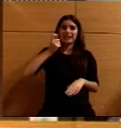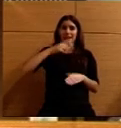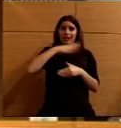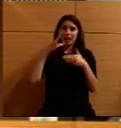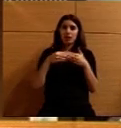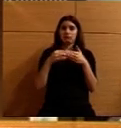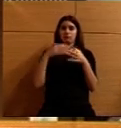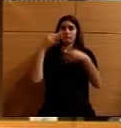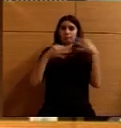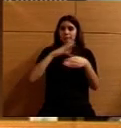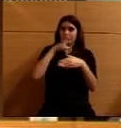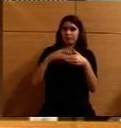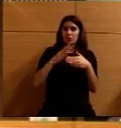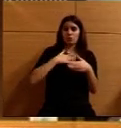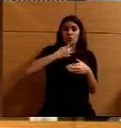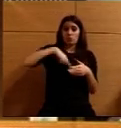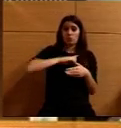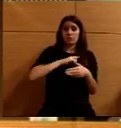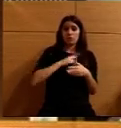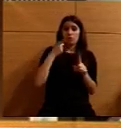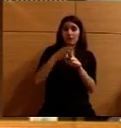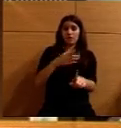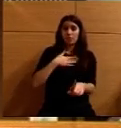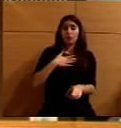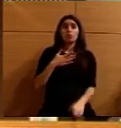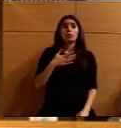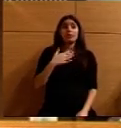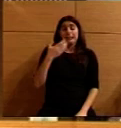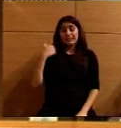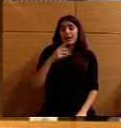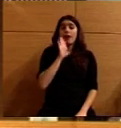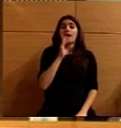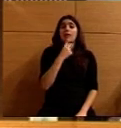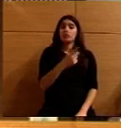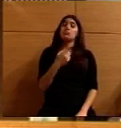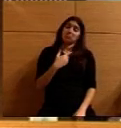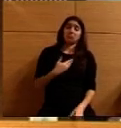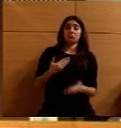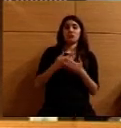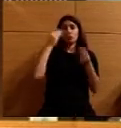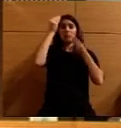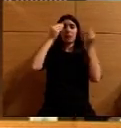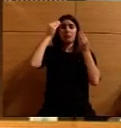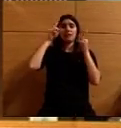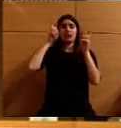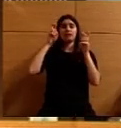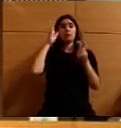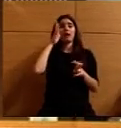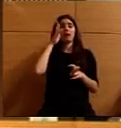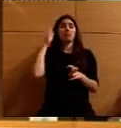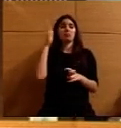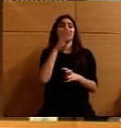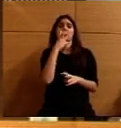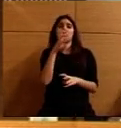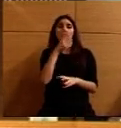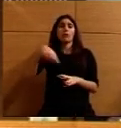jurisprudencia donde avala nuestras pretensiones, y, como ya he dicho, vamos a estudiar la posibilidad de presentar un recurso